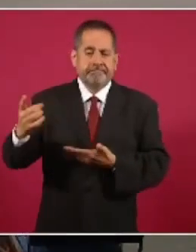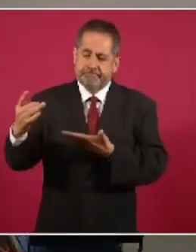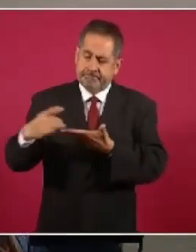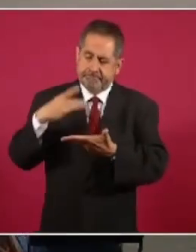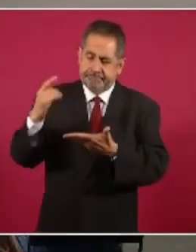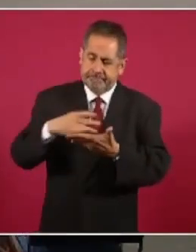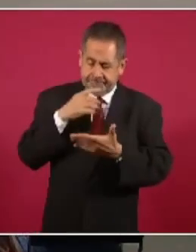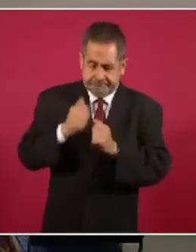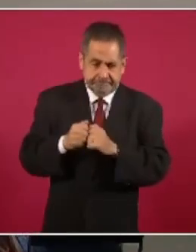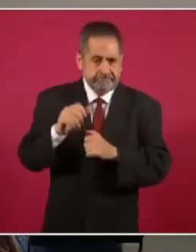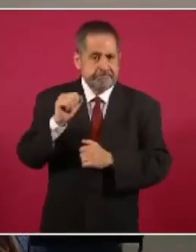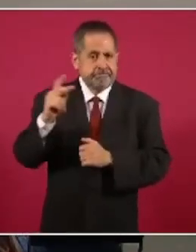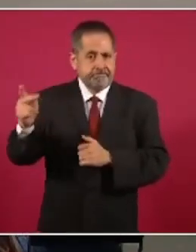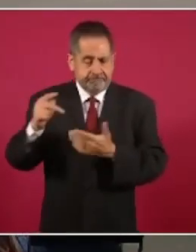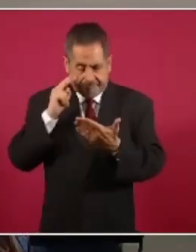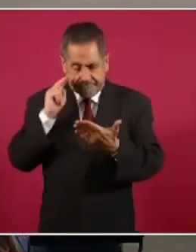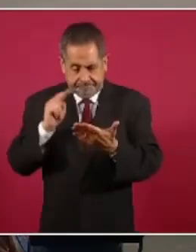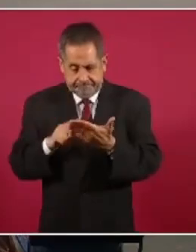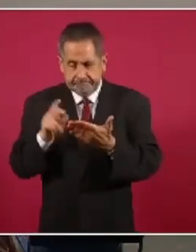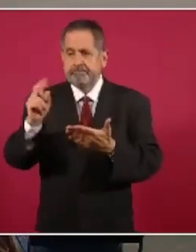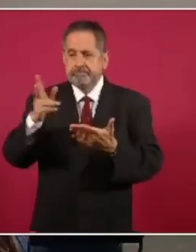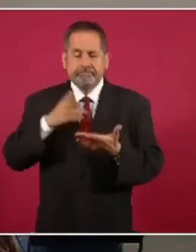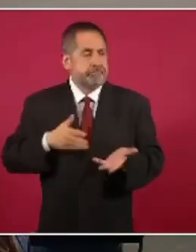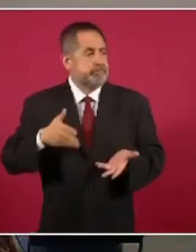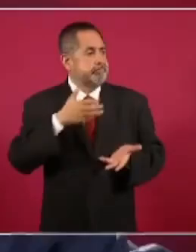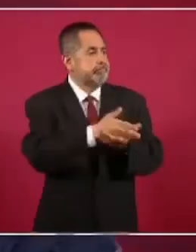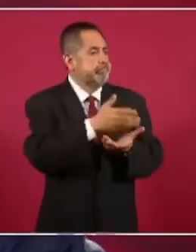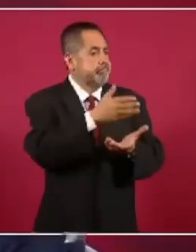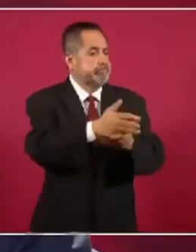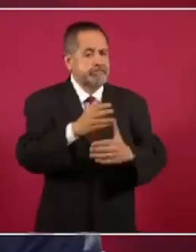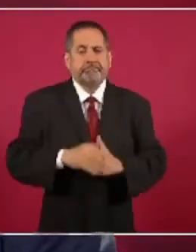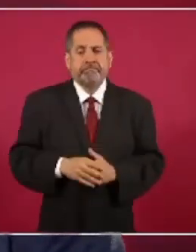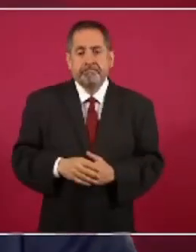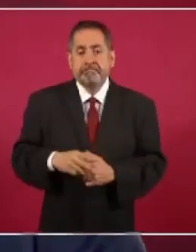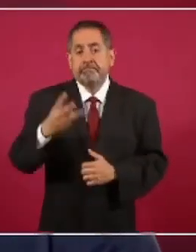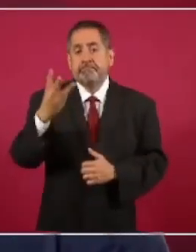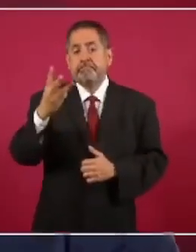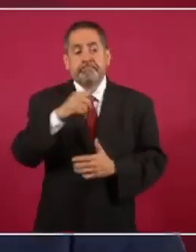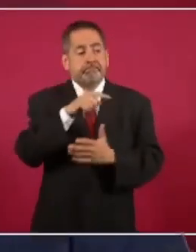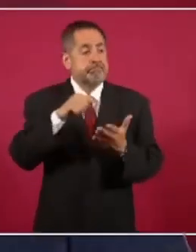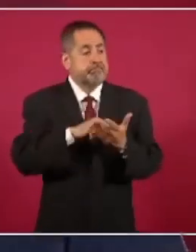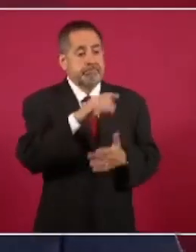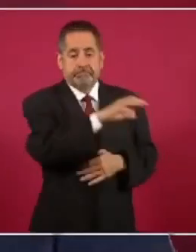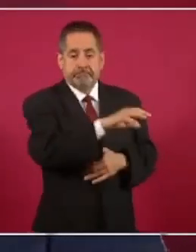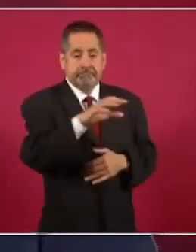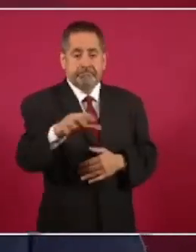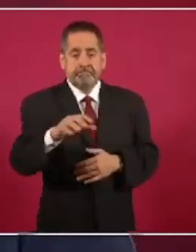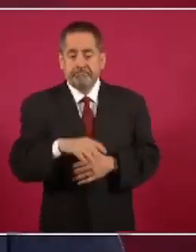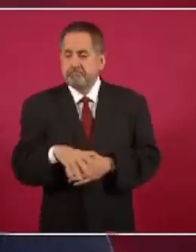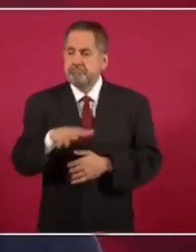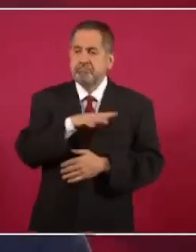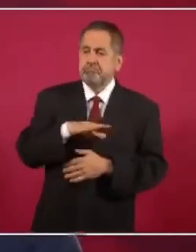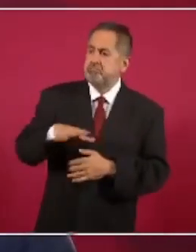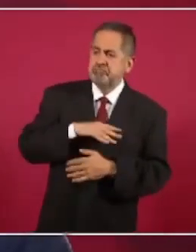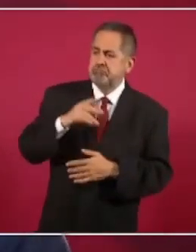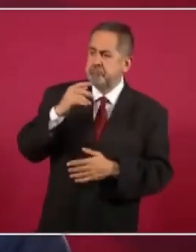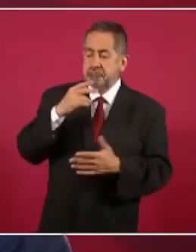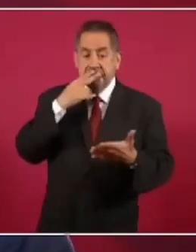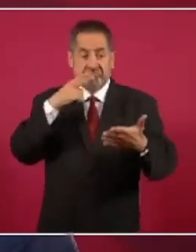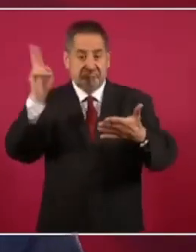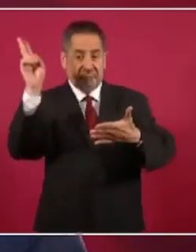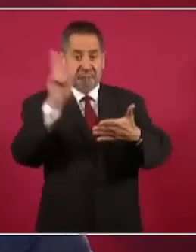presentaron en la app de Litro por Litro. 3 gasolineras no se dejaron colocar los sellos a pesar